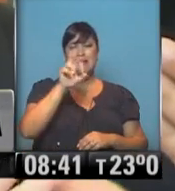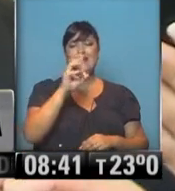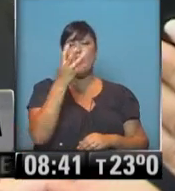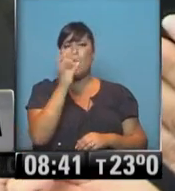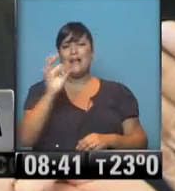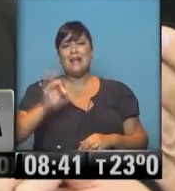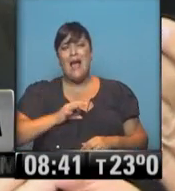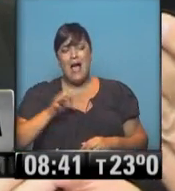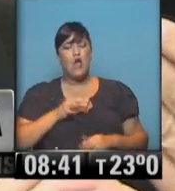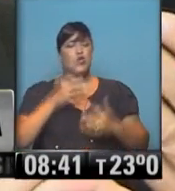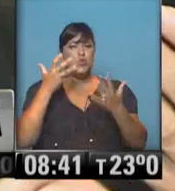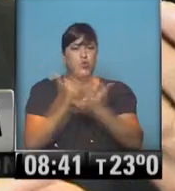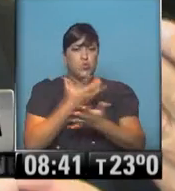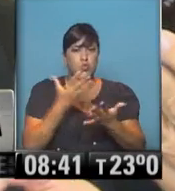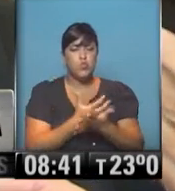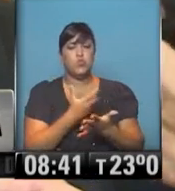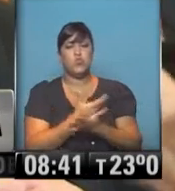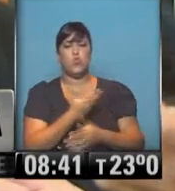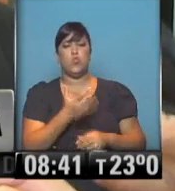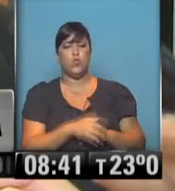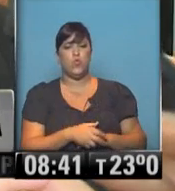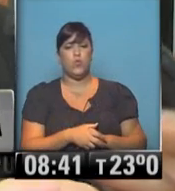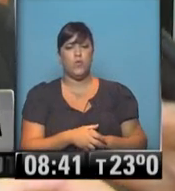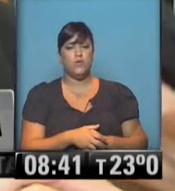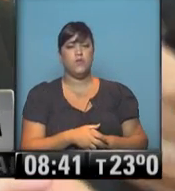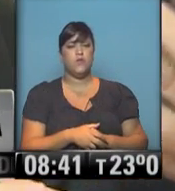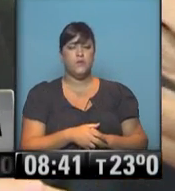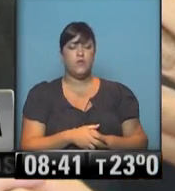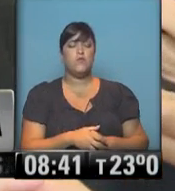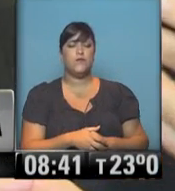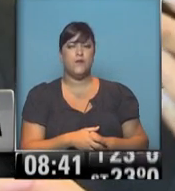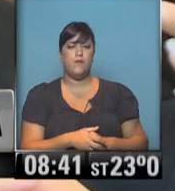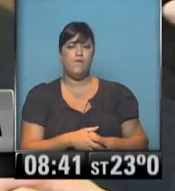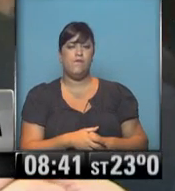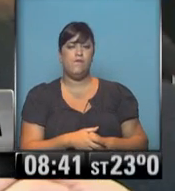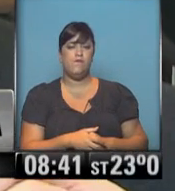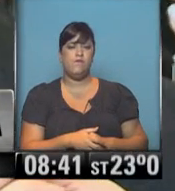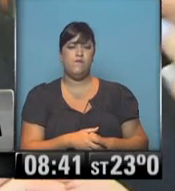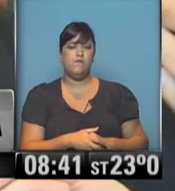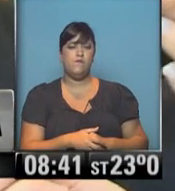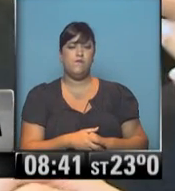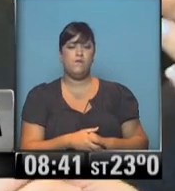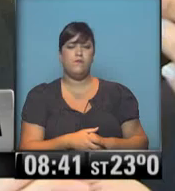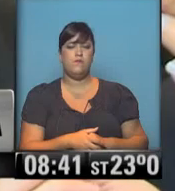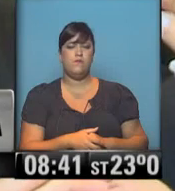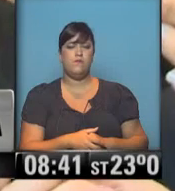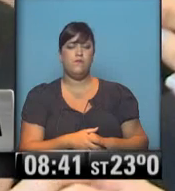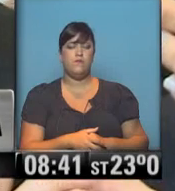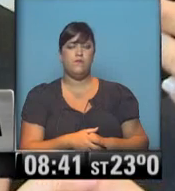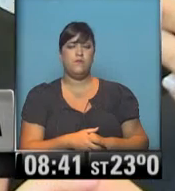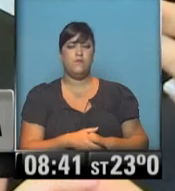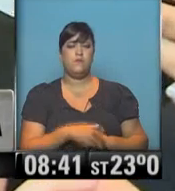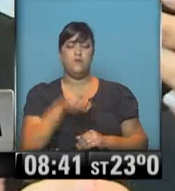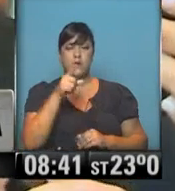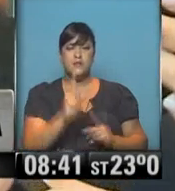de inteligencia funcionando en Las sombras del pod eh recoge el reclamo de los